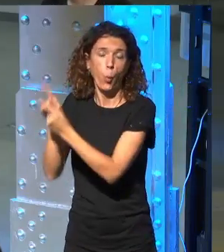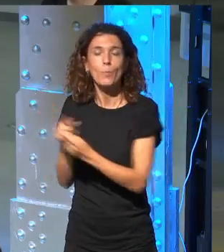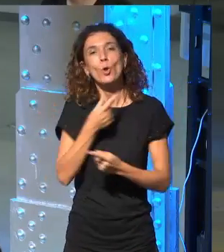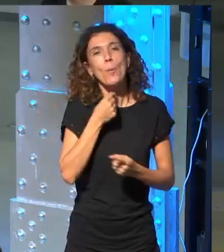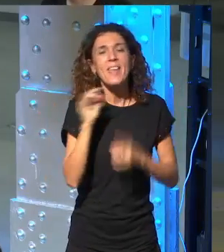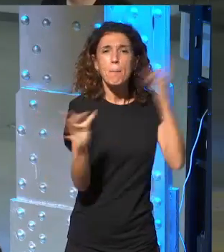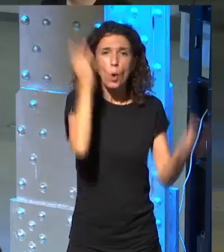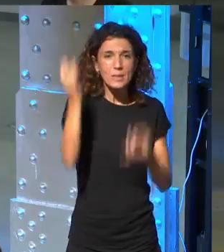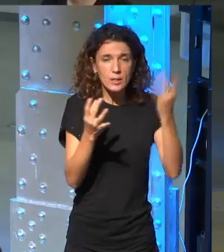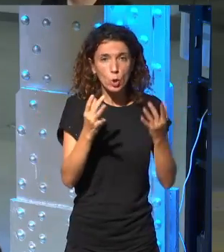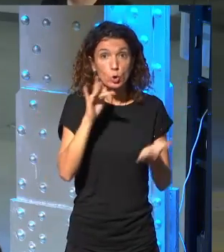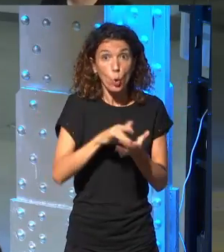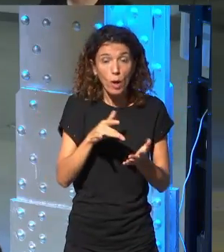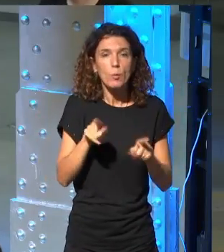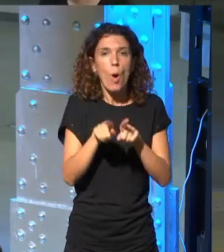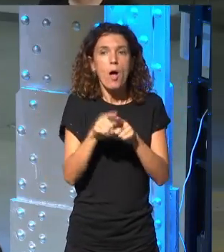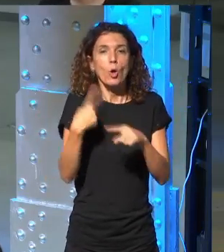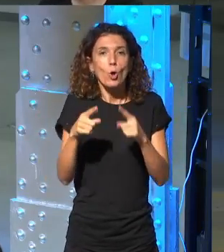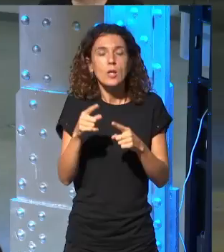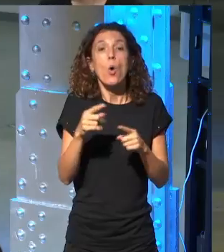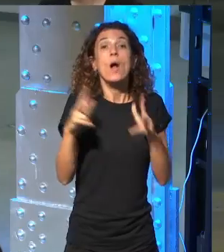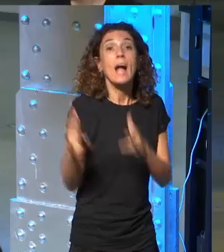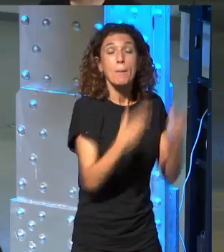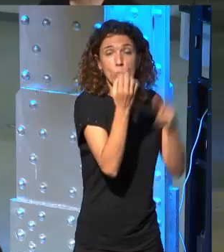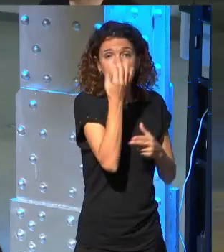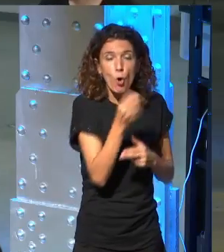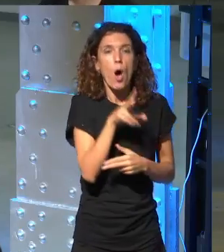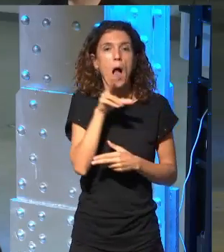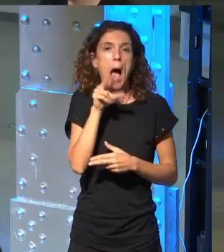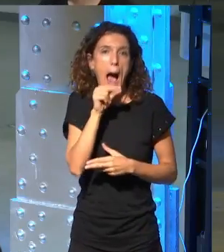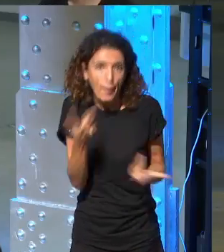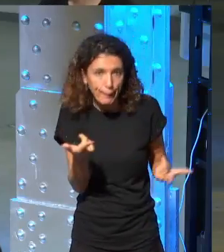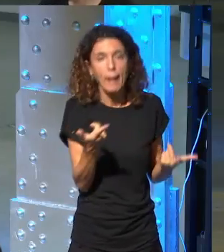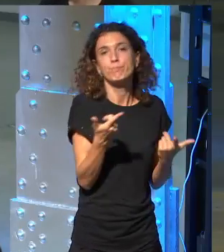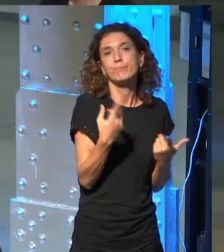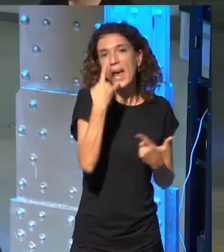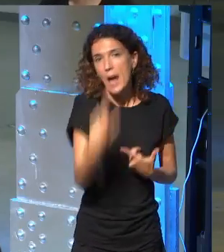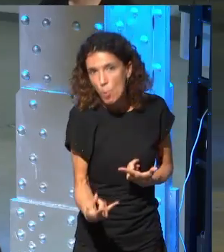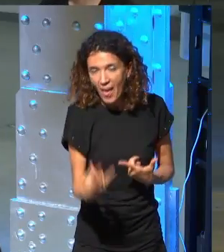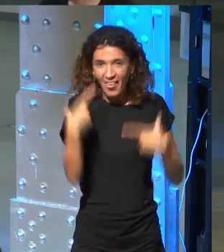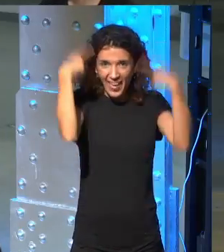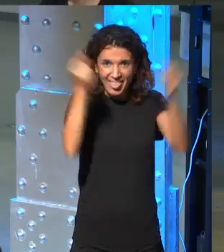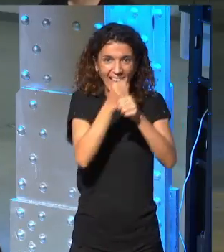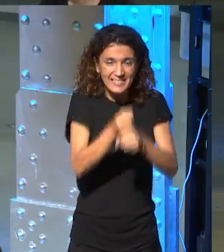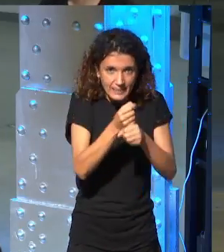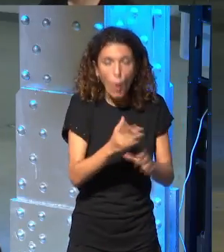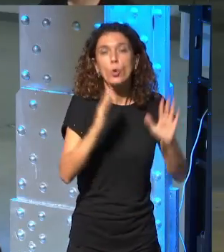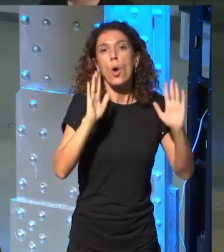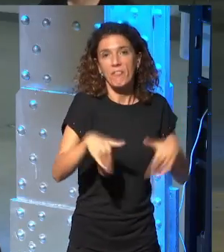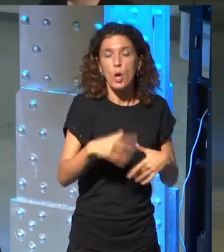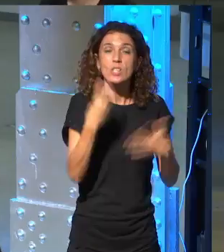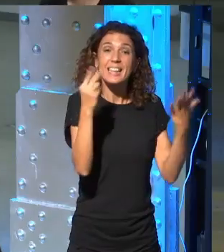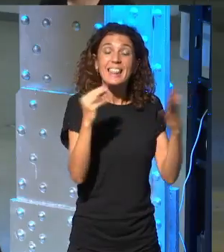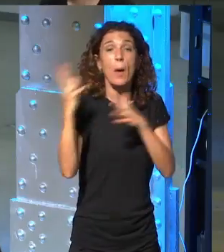improvisación, pero todo lo que ocurre se va acumulando. O sea, si en un capítulo hay una flor que habla y la flor está enamorada de un centauro, eso es canon, y 70